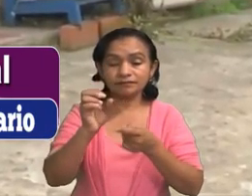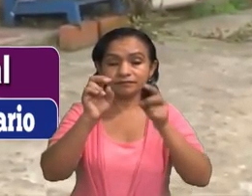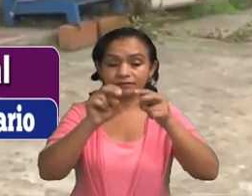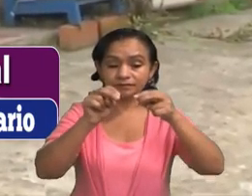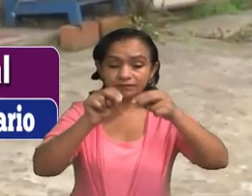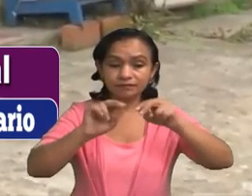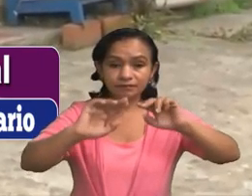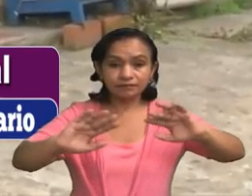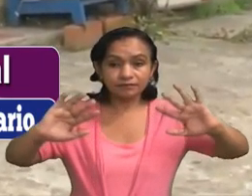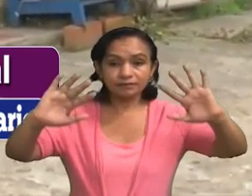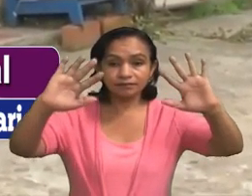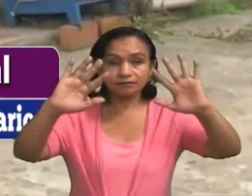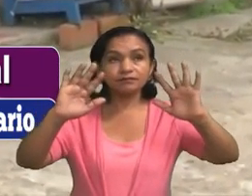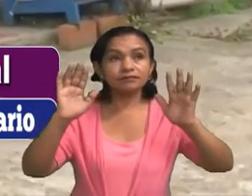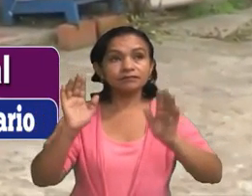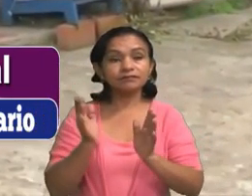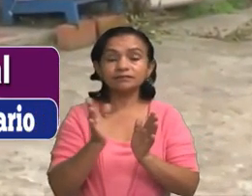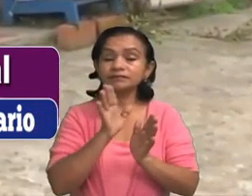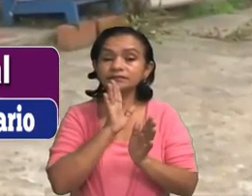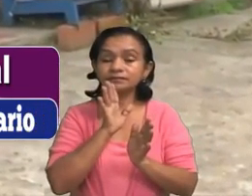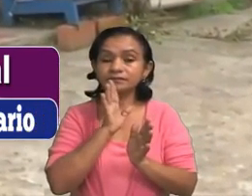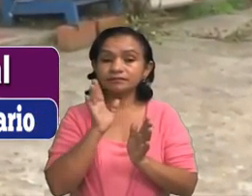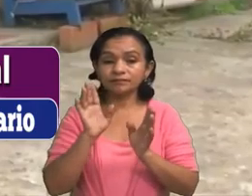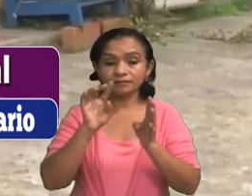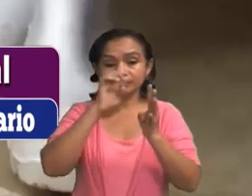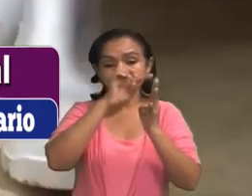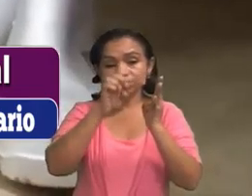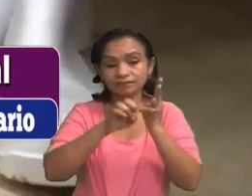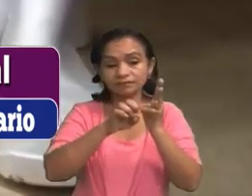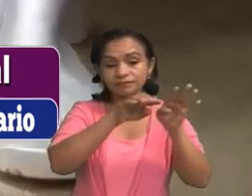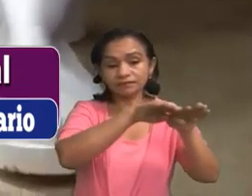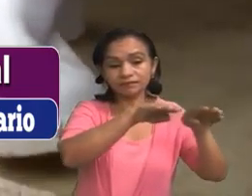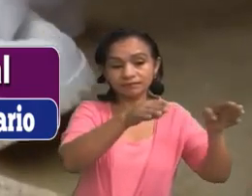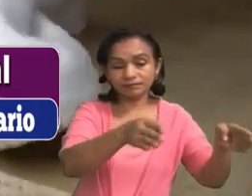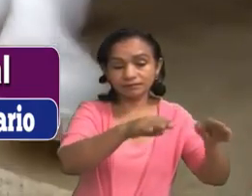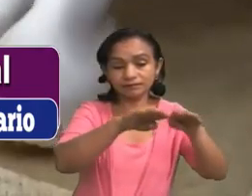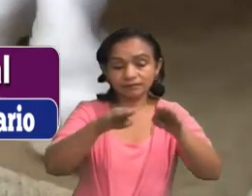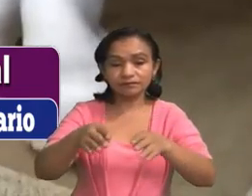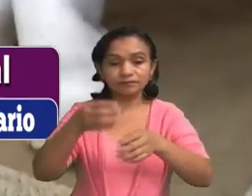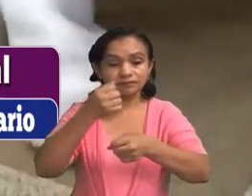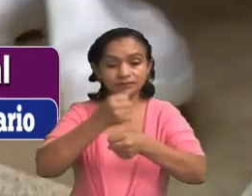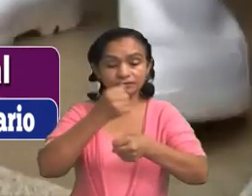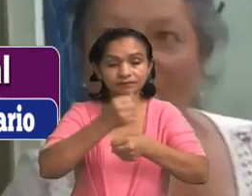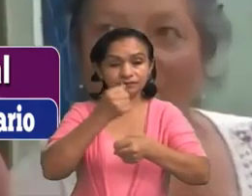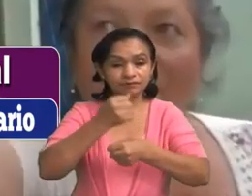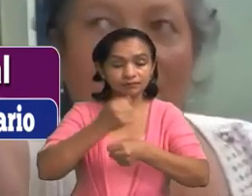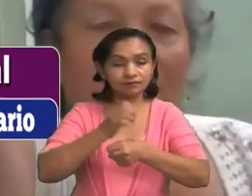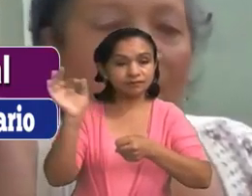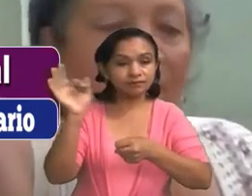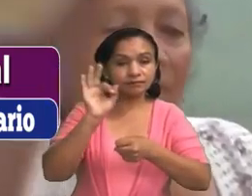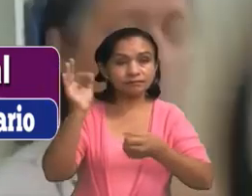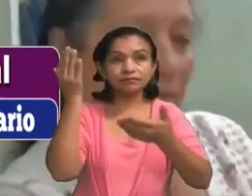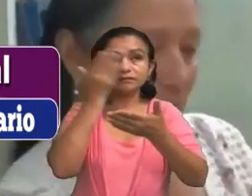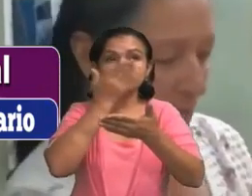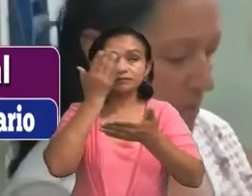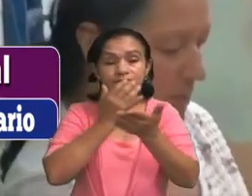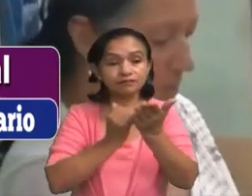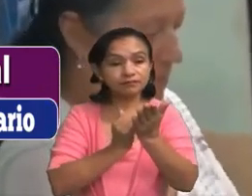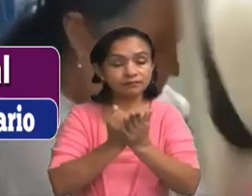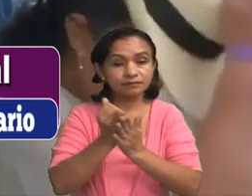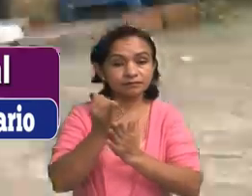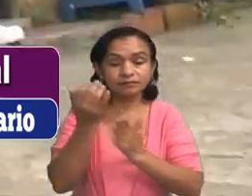un primer eje del Congreso donde vamos a tener 4 mesas de trabajo a nivel de formación, a nivel de investigación